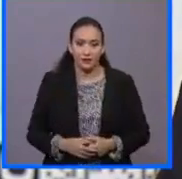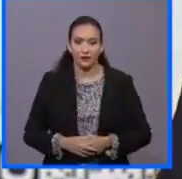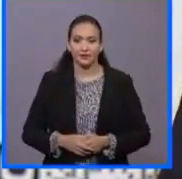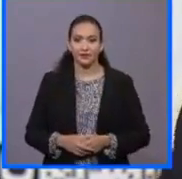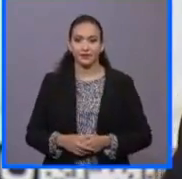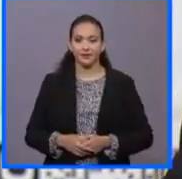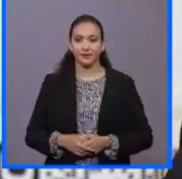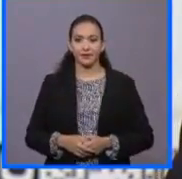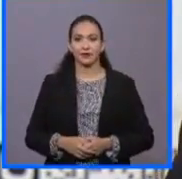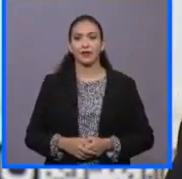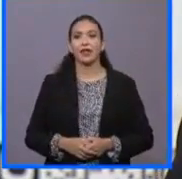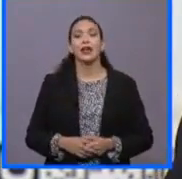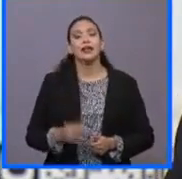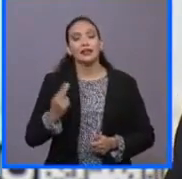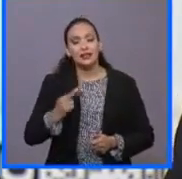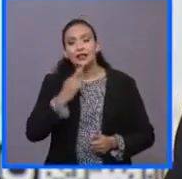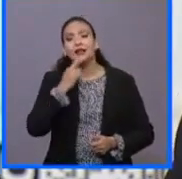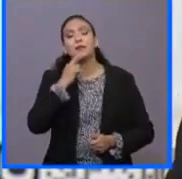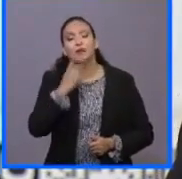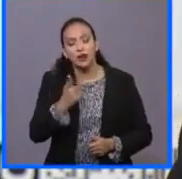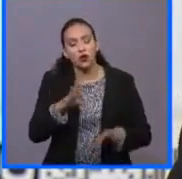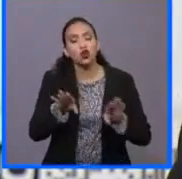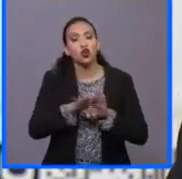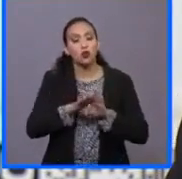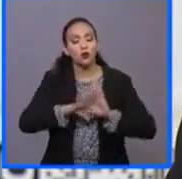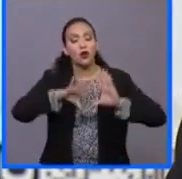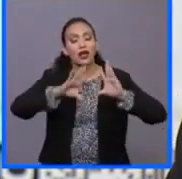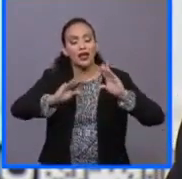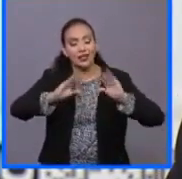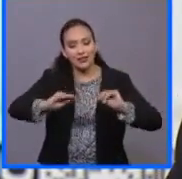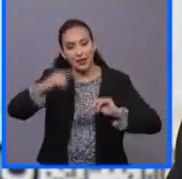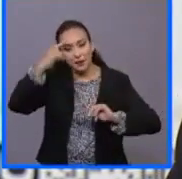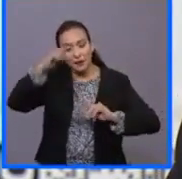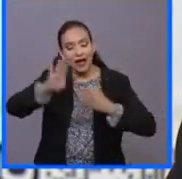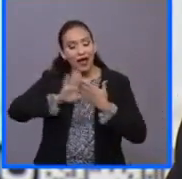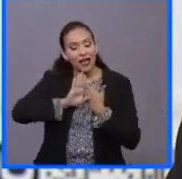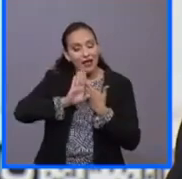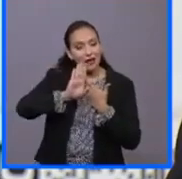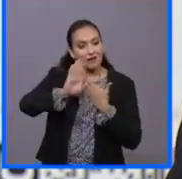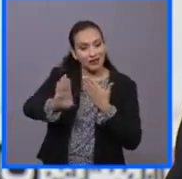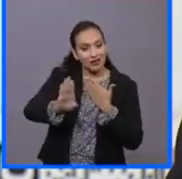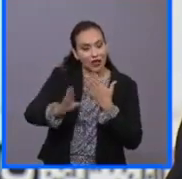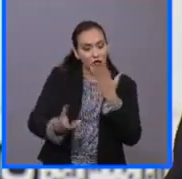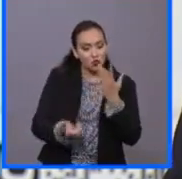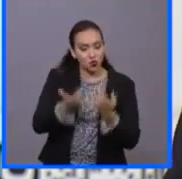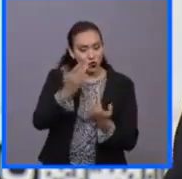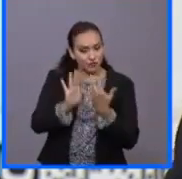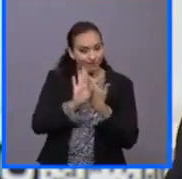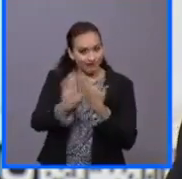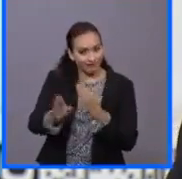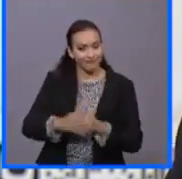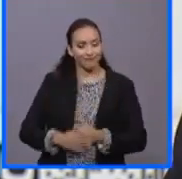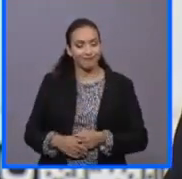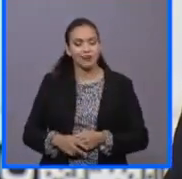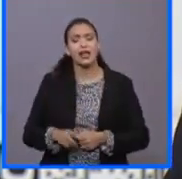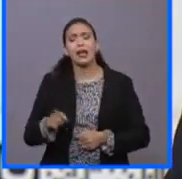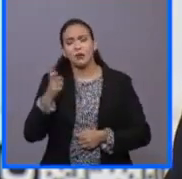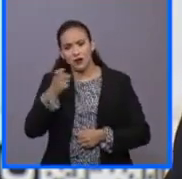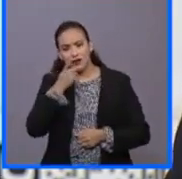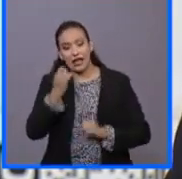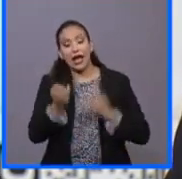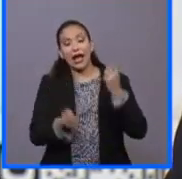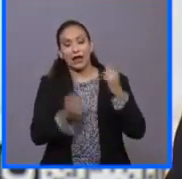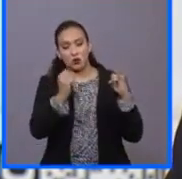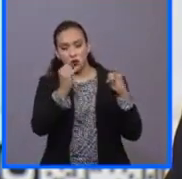Ir mejorando cada vez, previniendo todo lo que son los incendios. Víctor lo mencionaba, hay